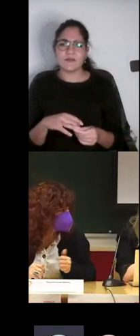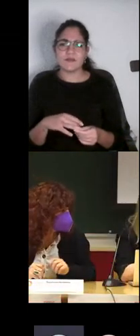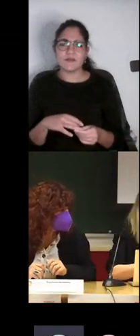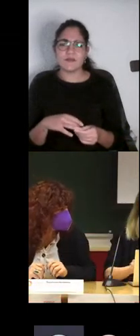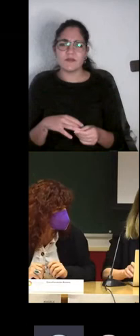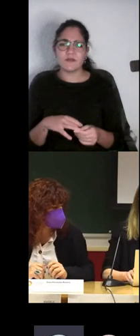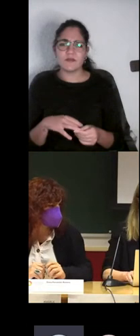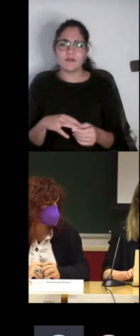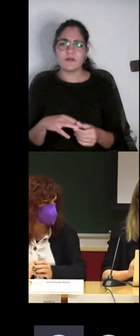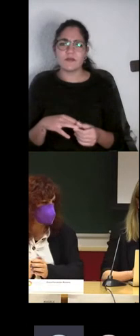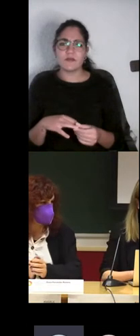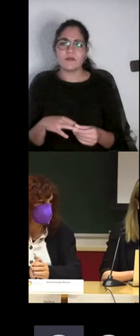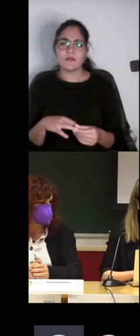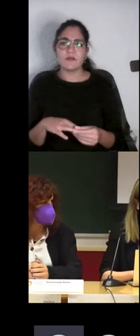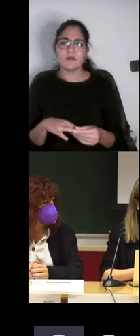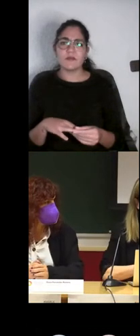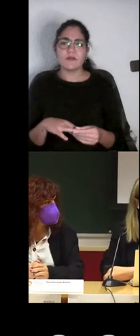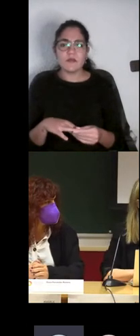Bueno,